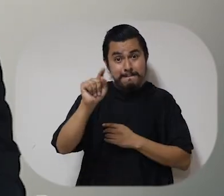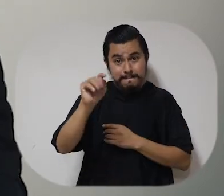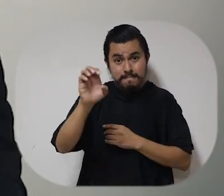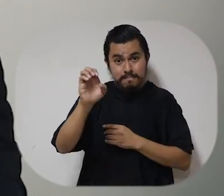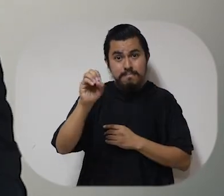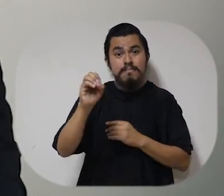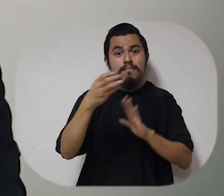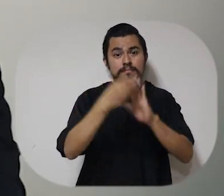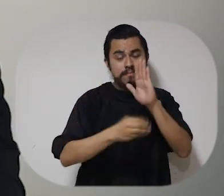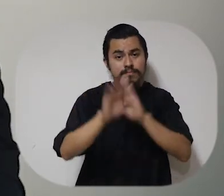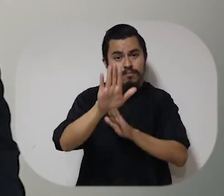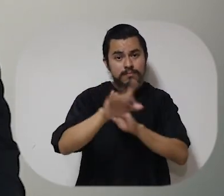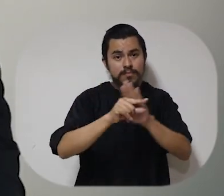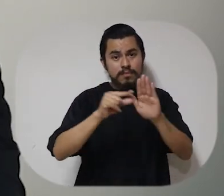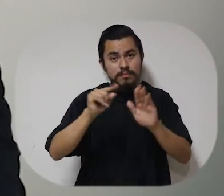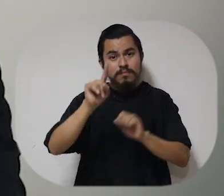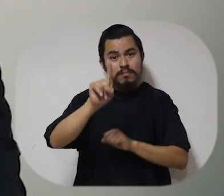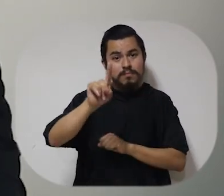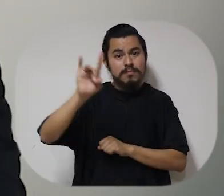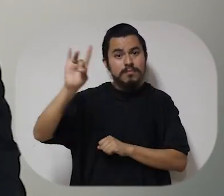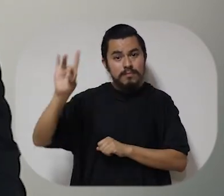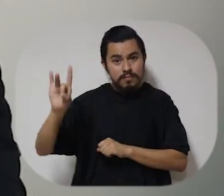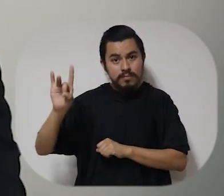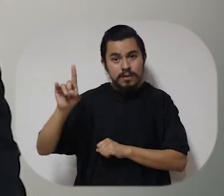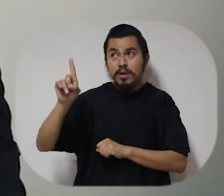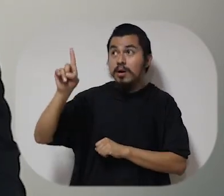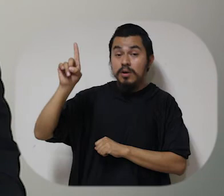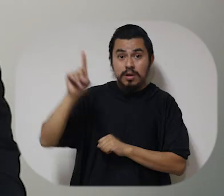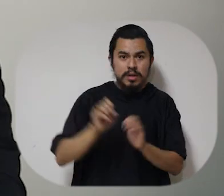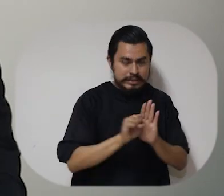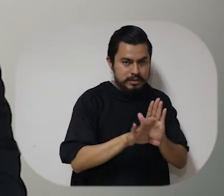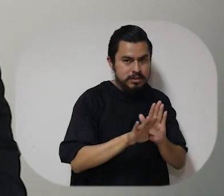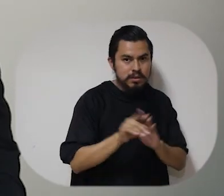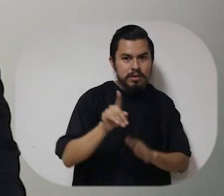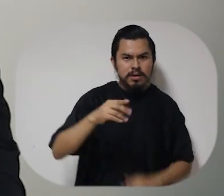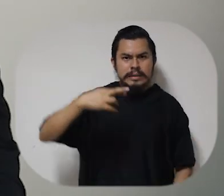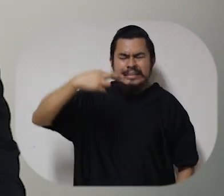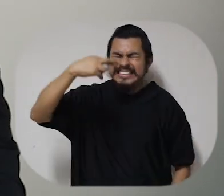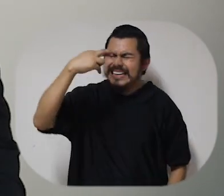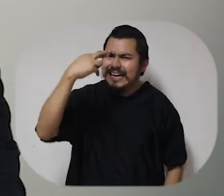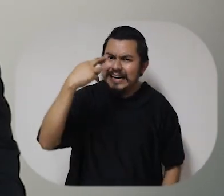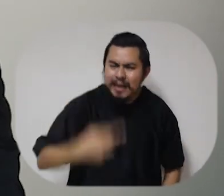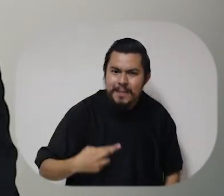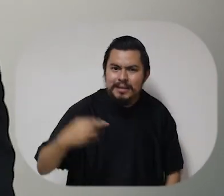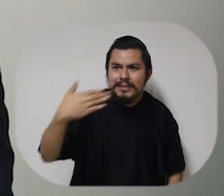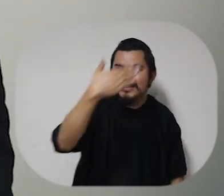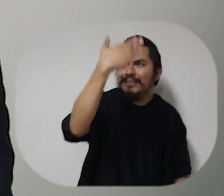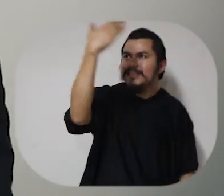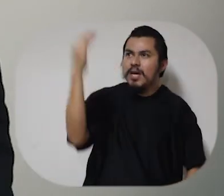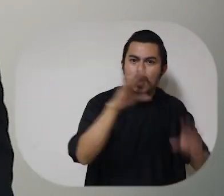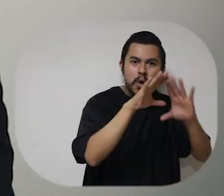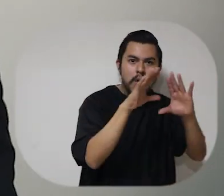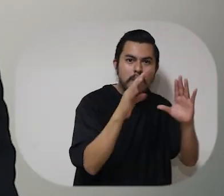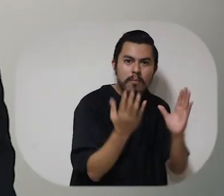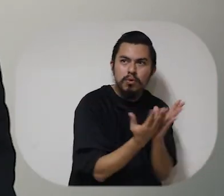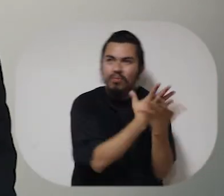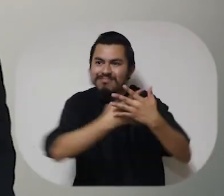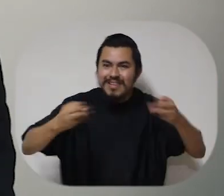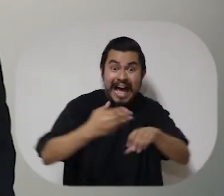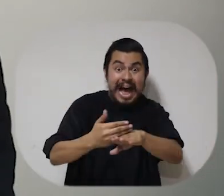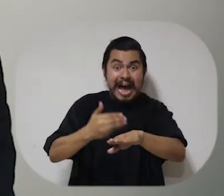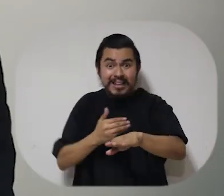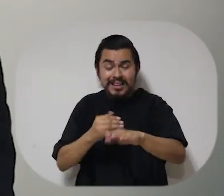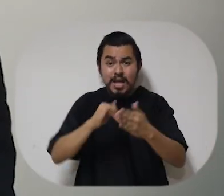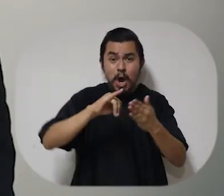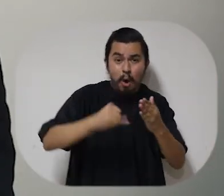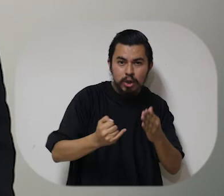también 18, nos dice que el Señor dijo: de cierto os digo, que hasta que pasen el cielo y la tierra, ni una coma, ni